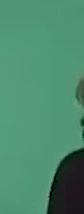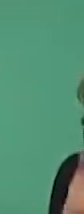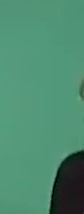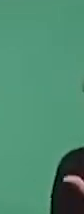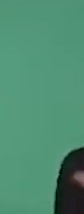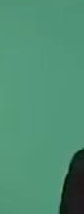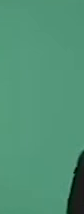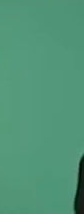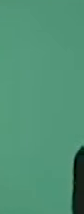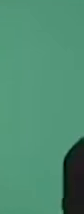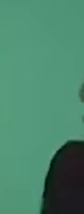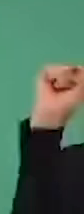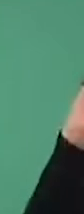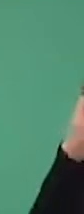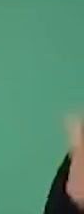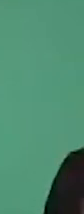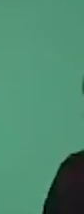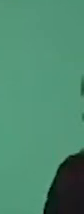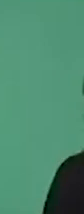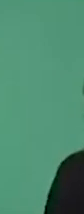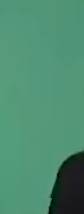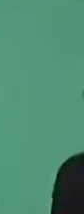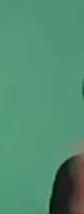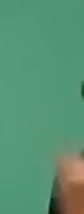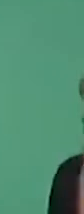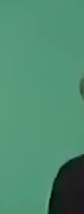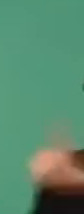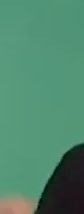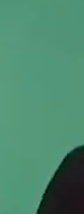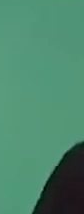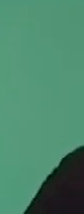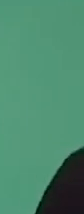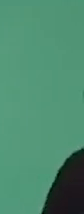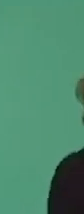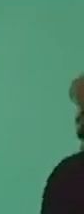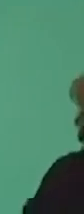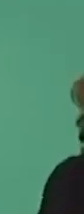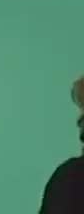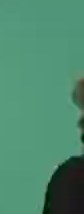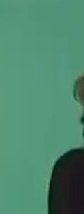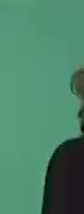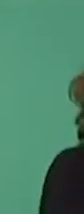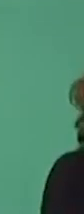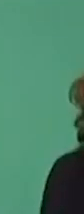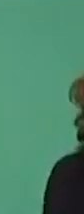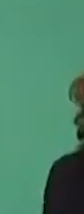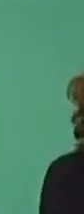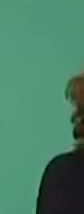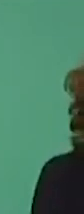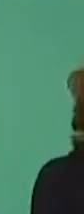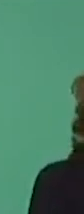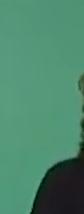con todo respeto, no se atreve a enfrentarse a las empresas privadas